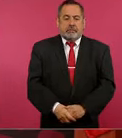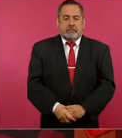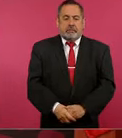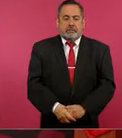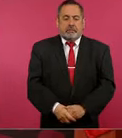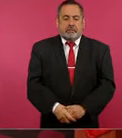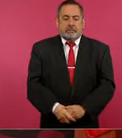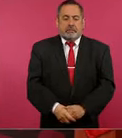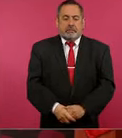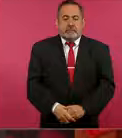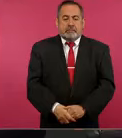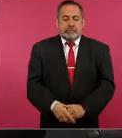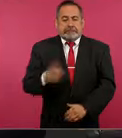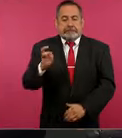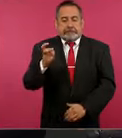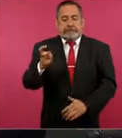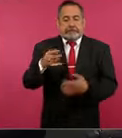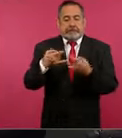Si por ahí se entra,